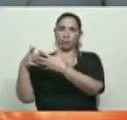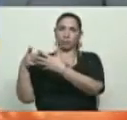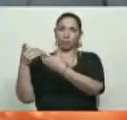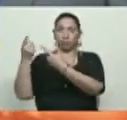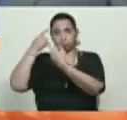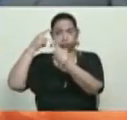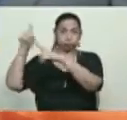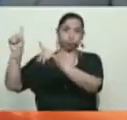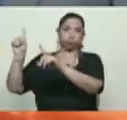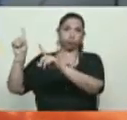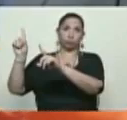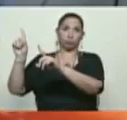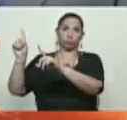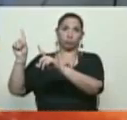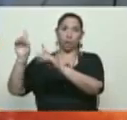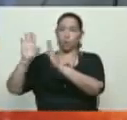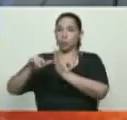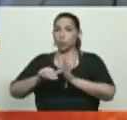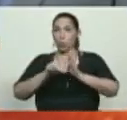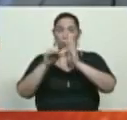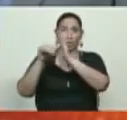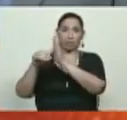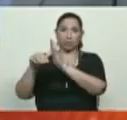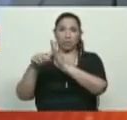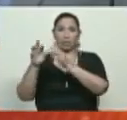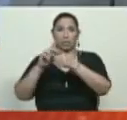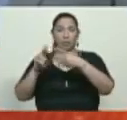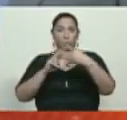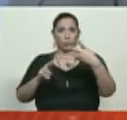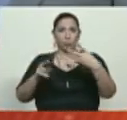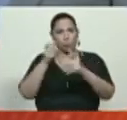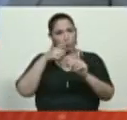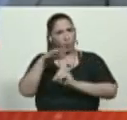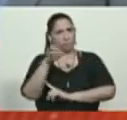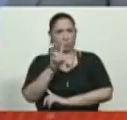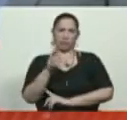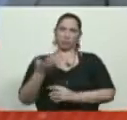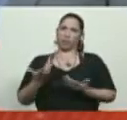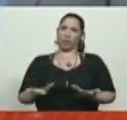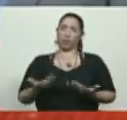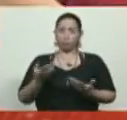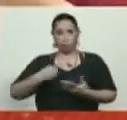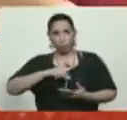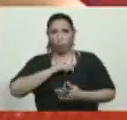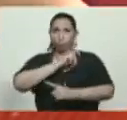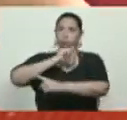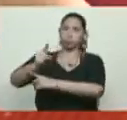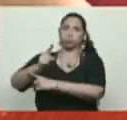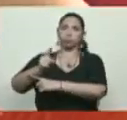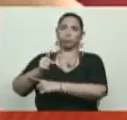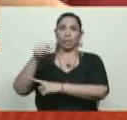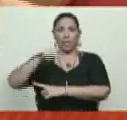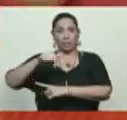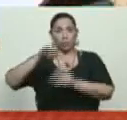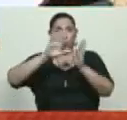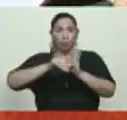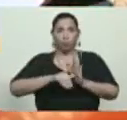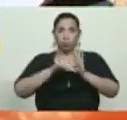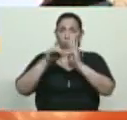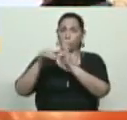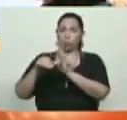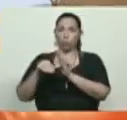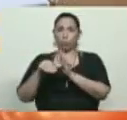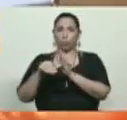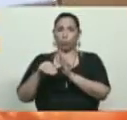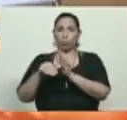están destinadas a robarse los recursos del pueblo de Venezuela, y así lo denunciamos. Esto es un